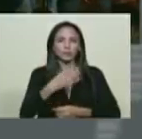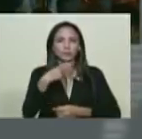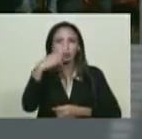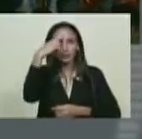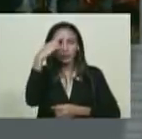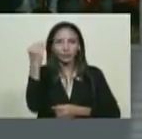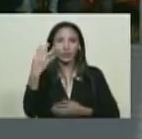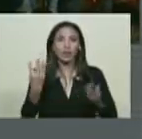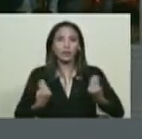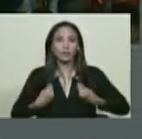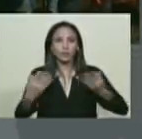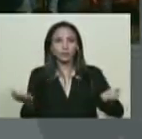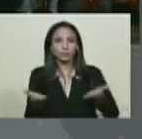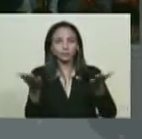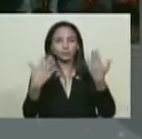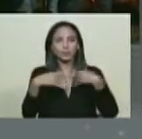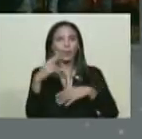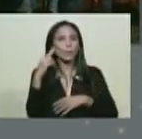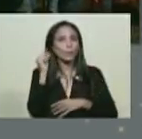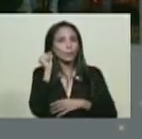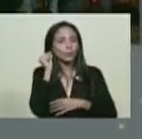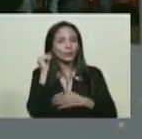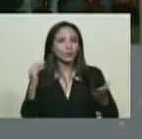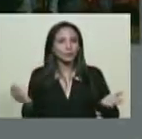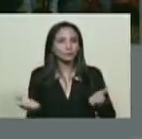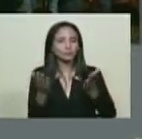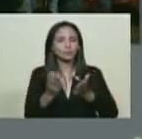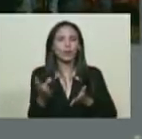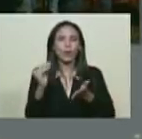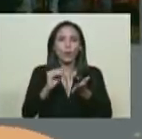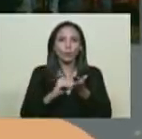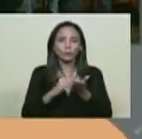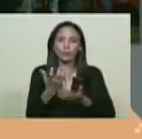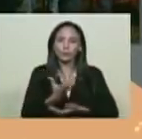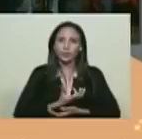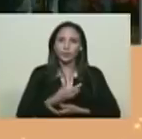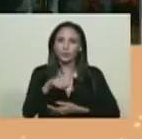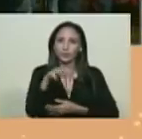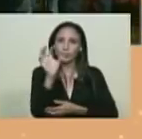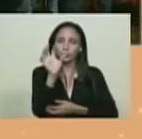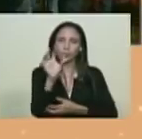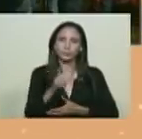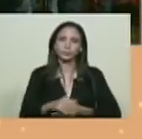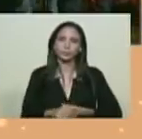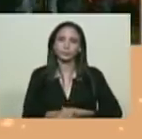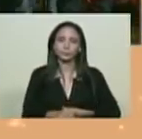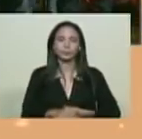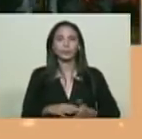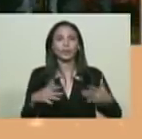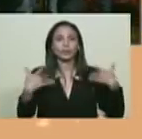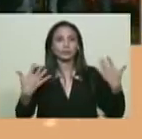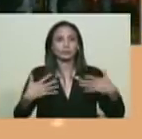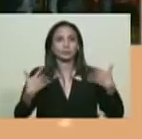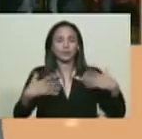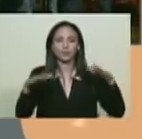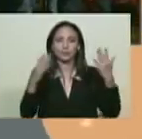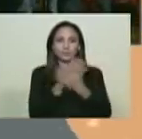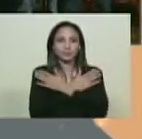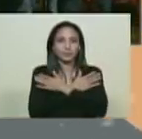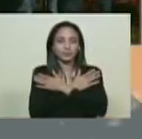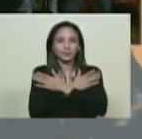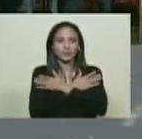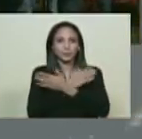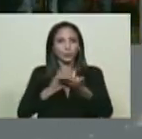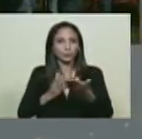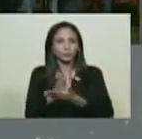las mujeres, lideresas y próximas alcaldesas del país. Felicidades, Wiselis.